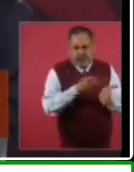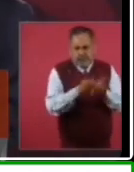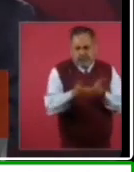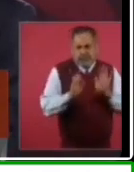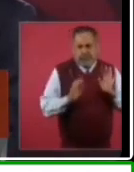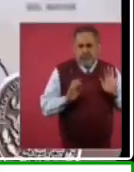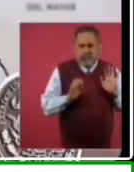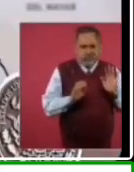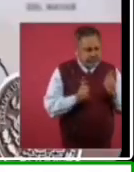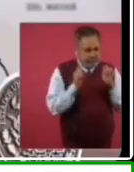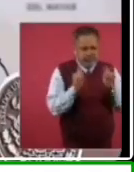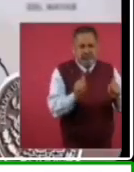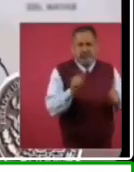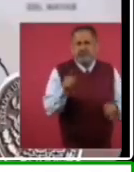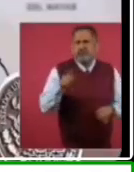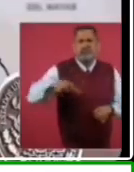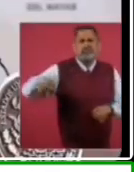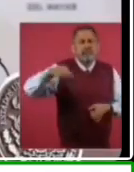a salvo.